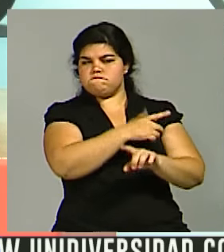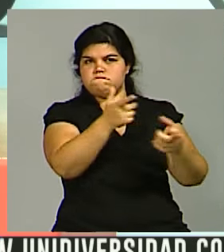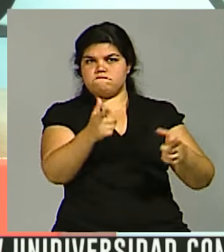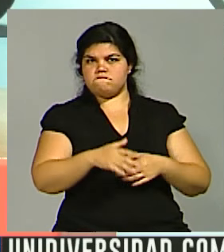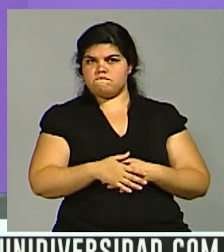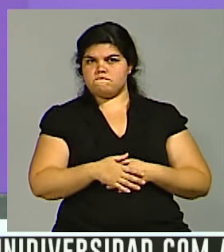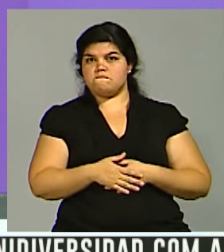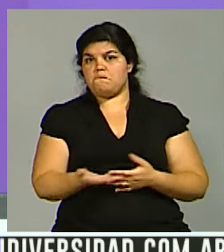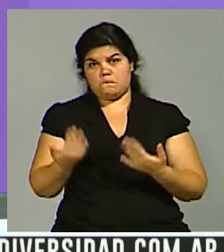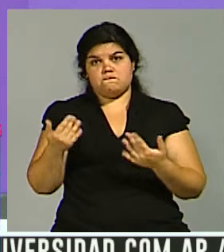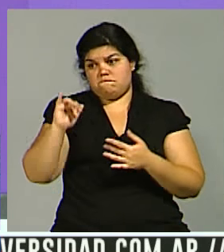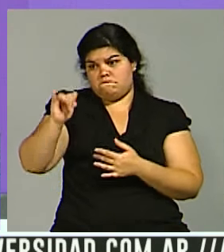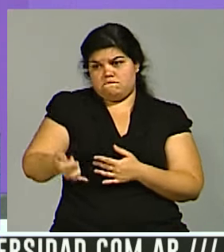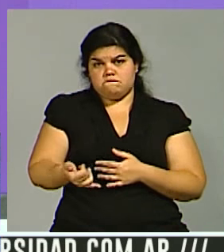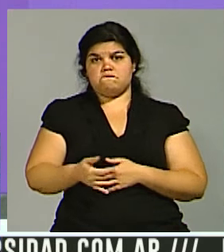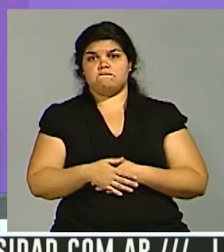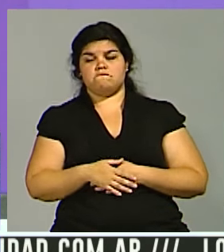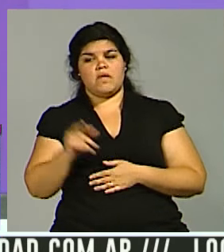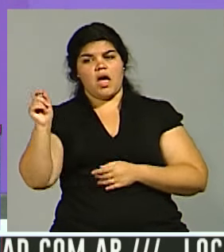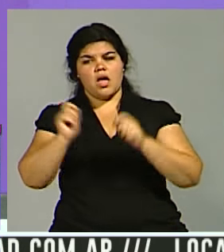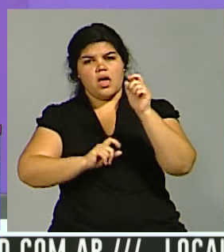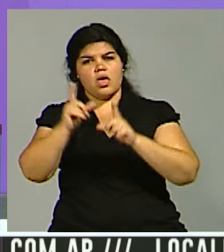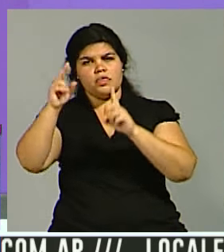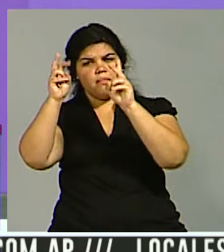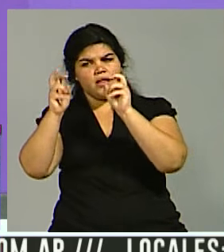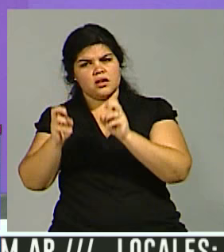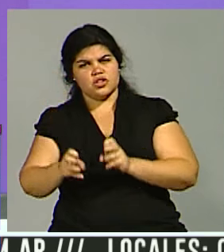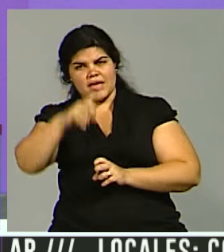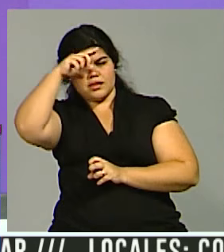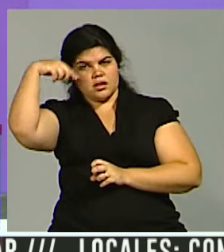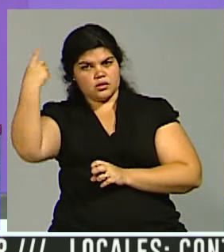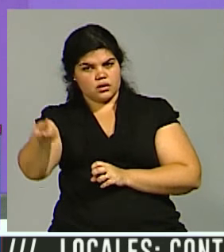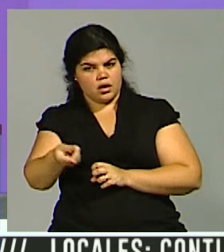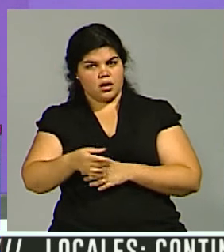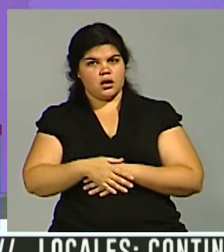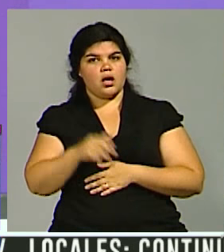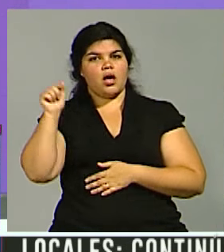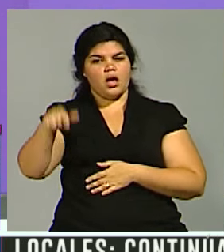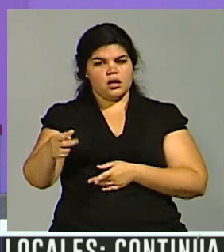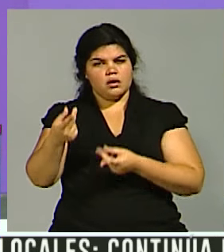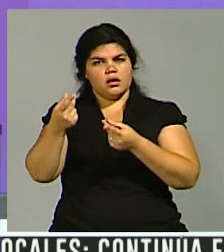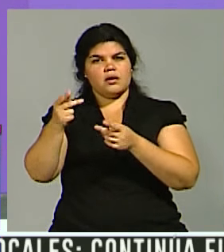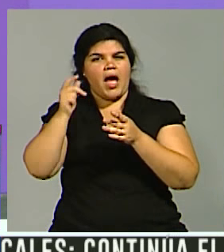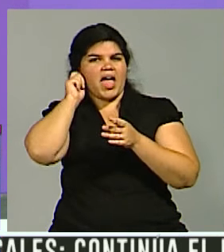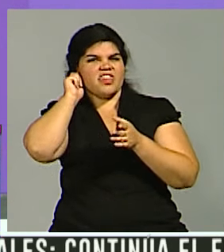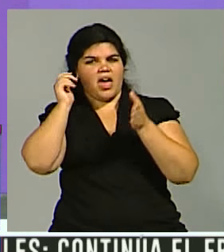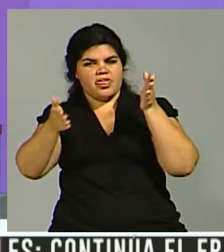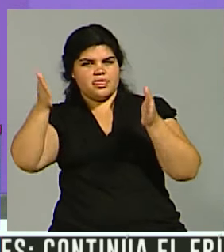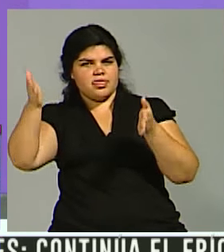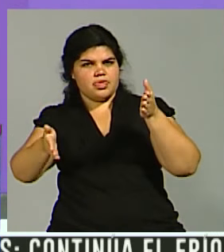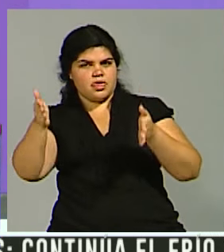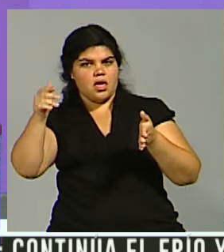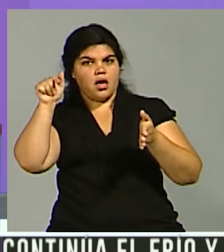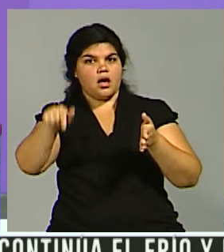¿puede ser? Puede ser, son estudios internacionales que se hacen con respecto a este sector etario que lo ubican a